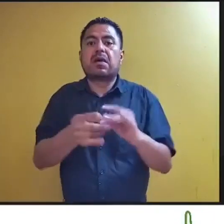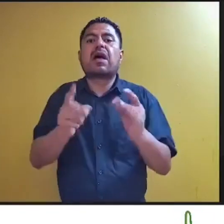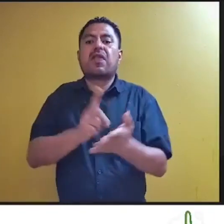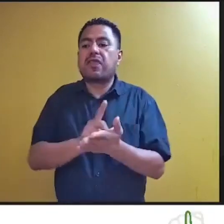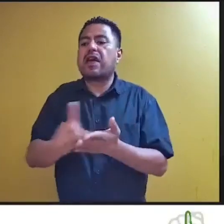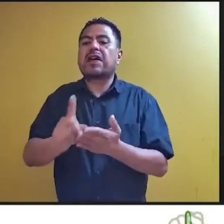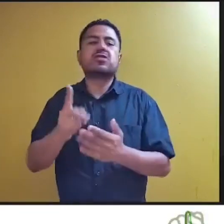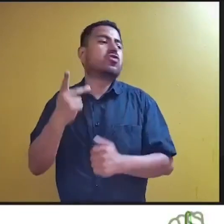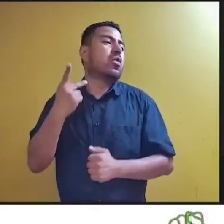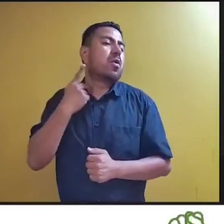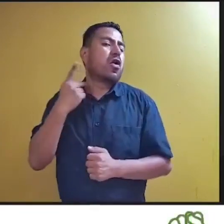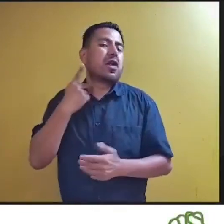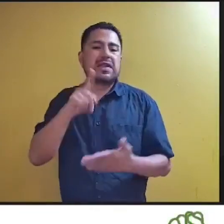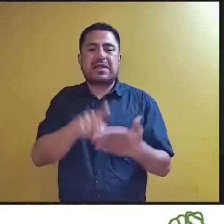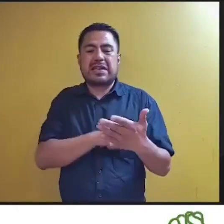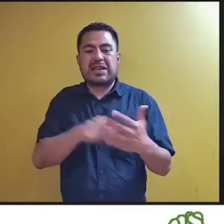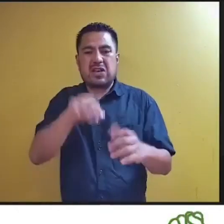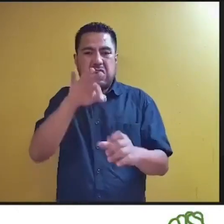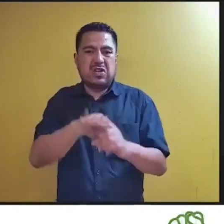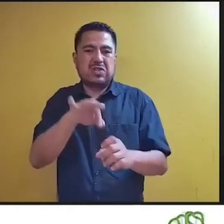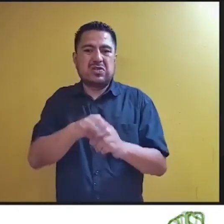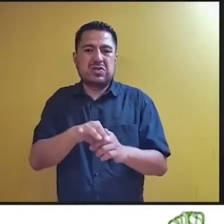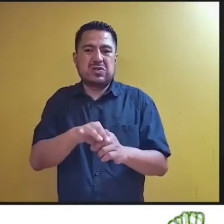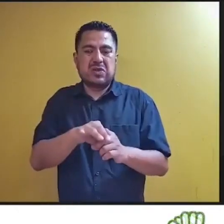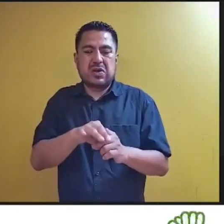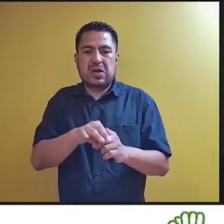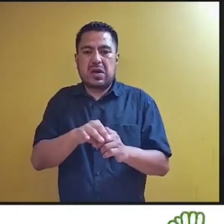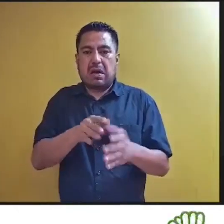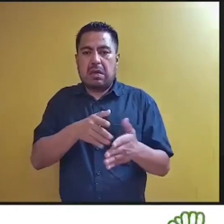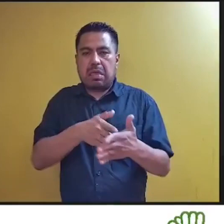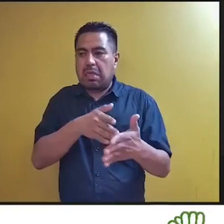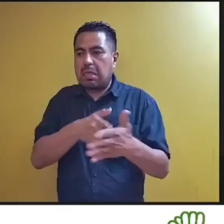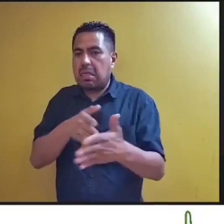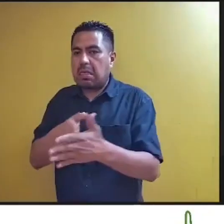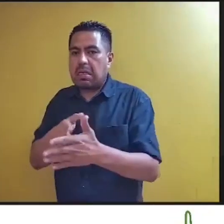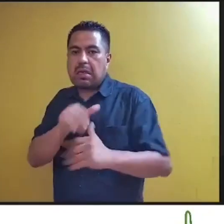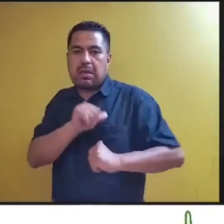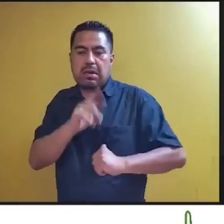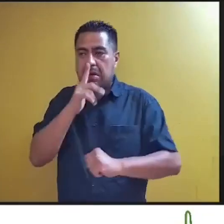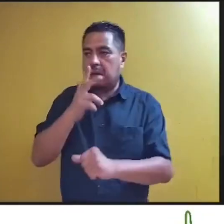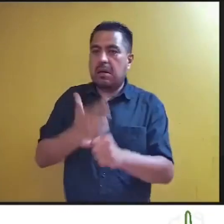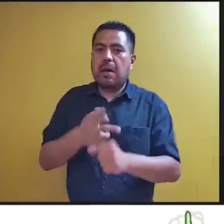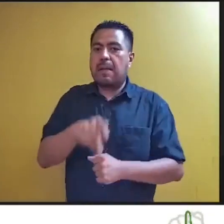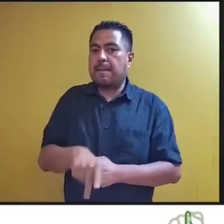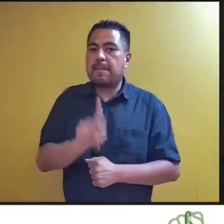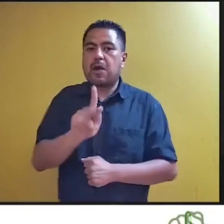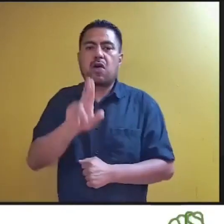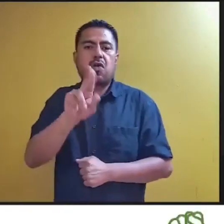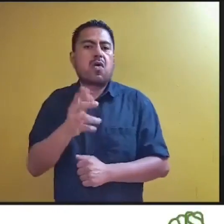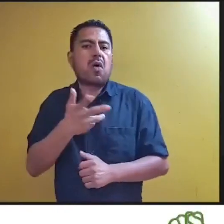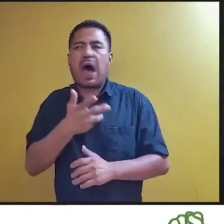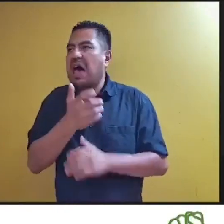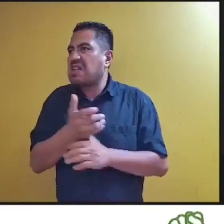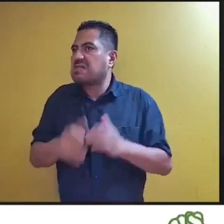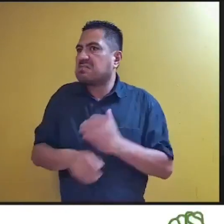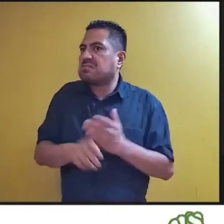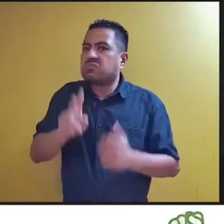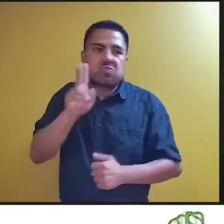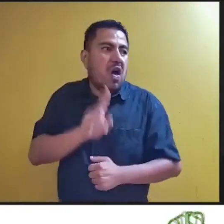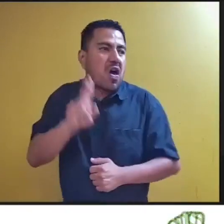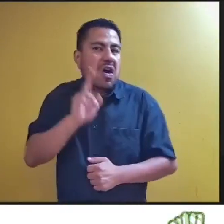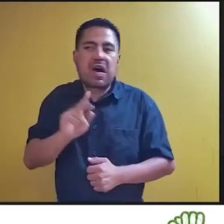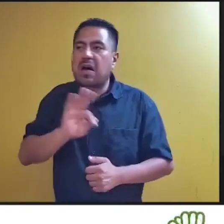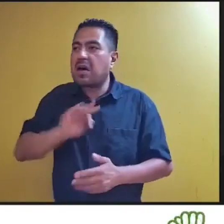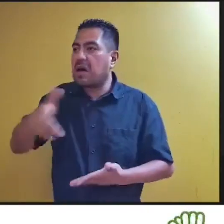derechos político-electorales de obstrucción del cargo, pero no tenemos elementos que ella nos